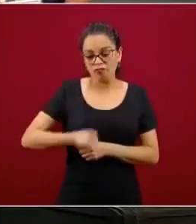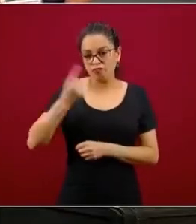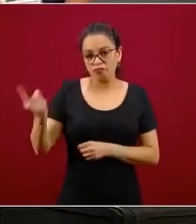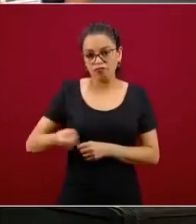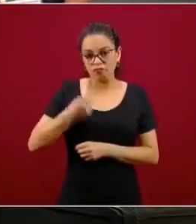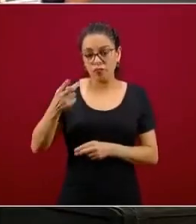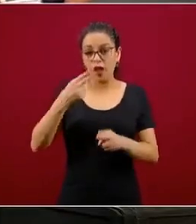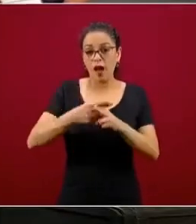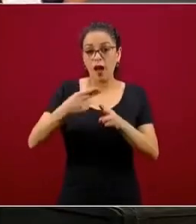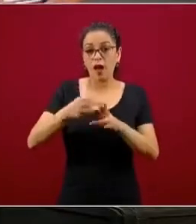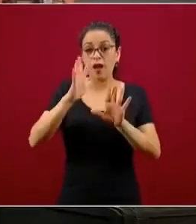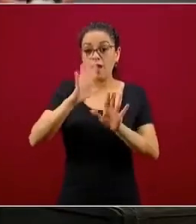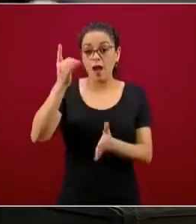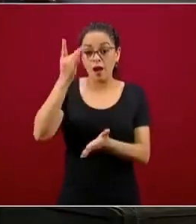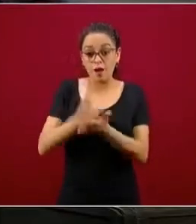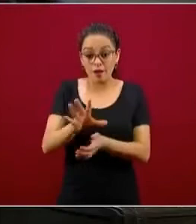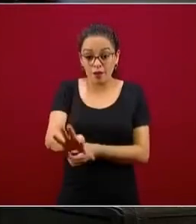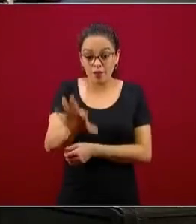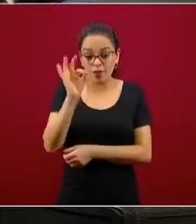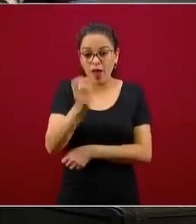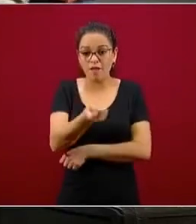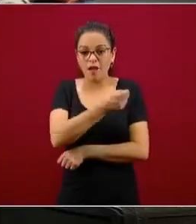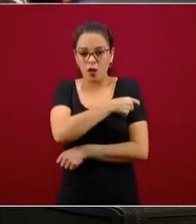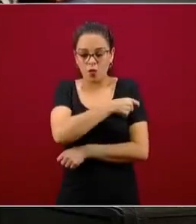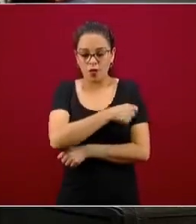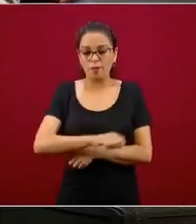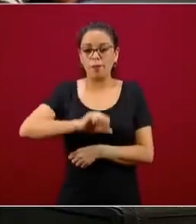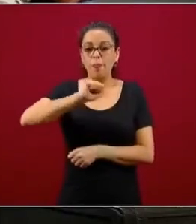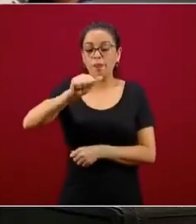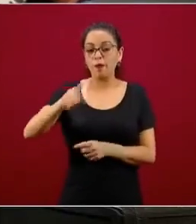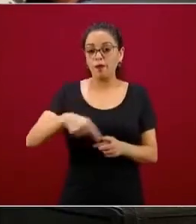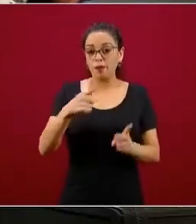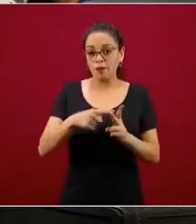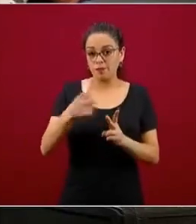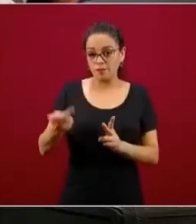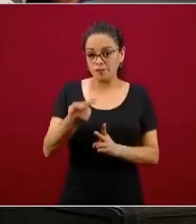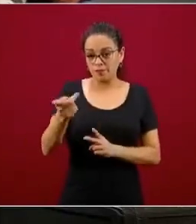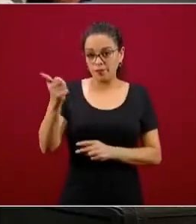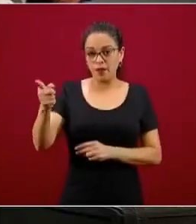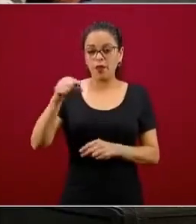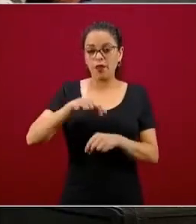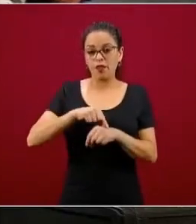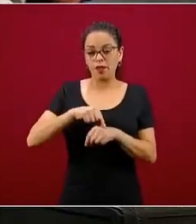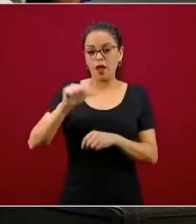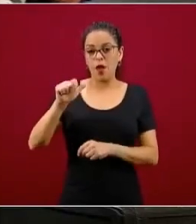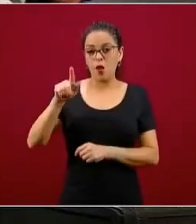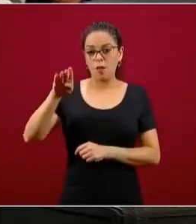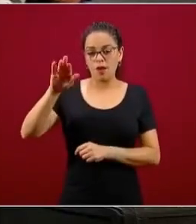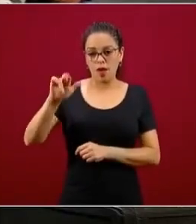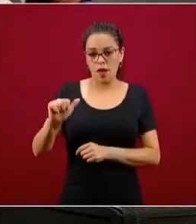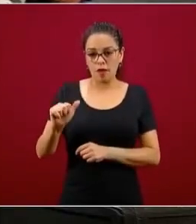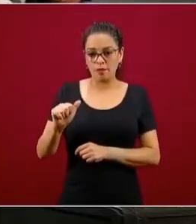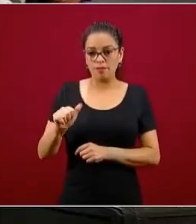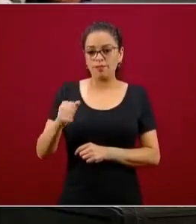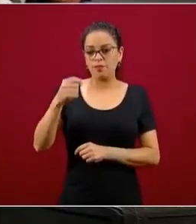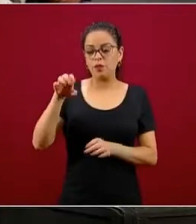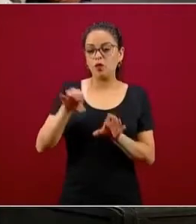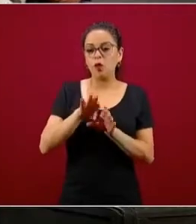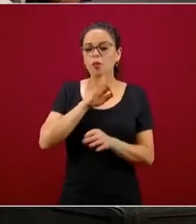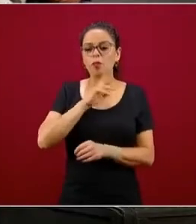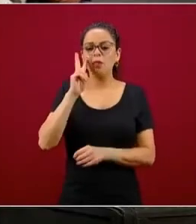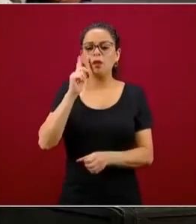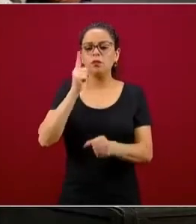una vacuna, ¿no? Mi segunda pregunta es para el doctor Alomía. Doctor Alomía, ¿cómo diagnosticamos a un paciente asintomático y si